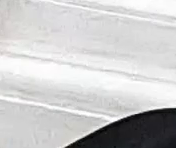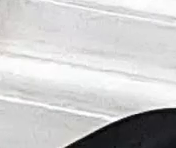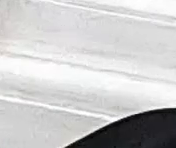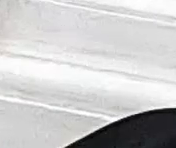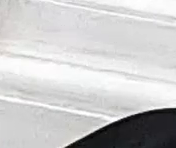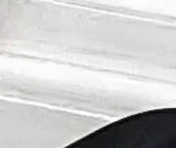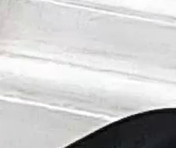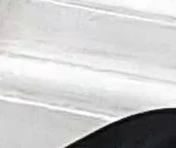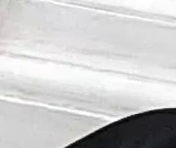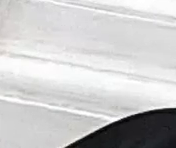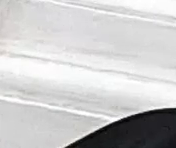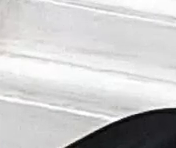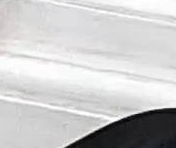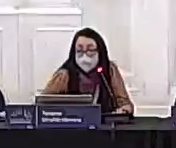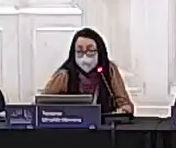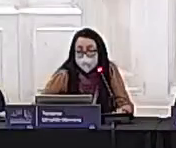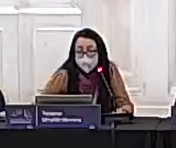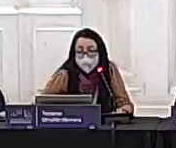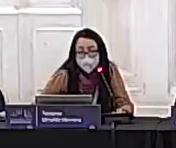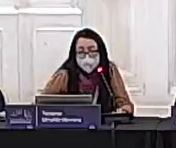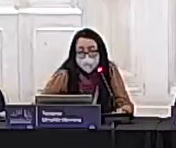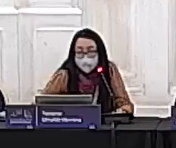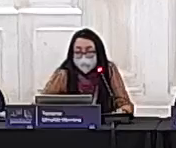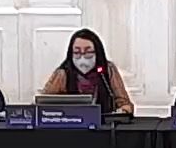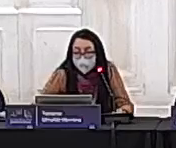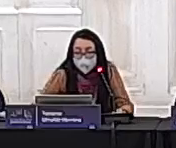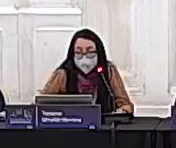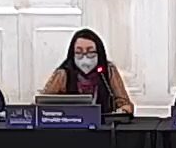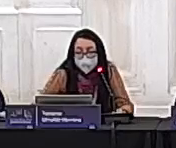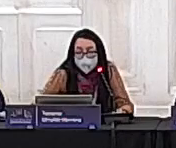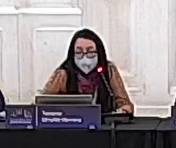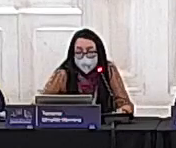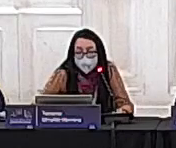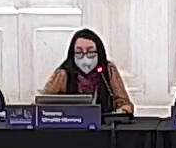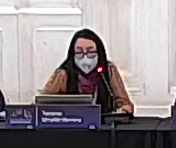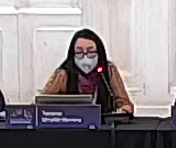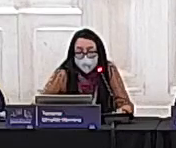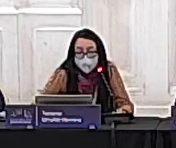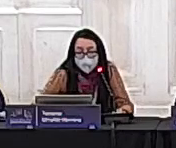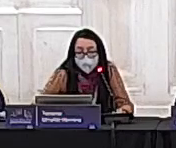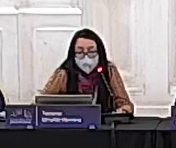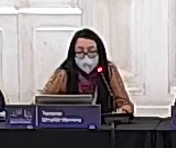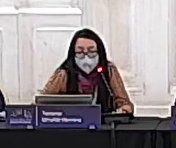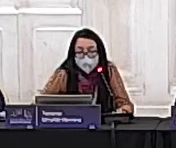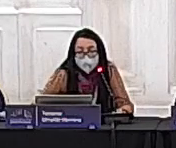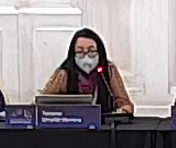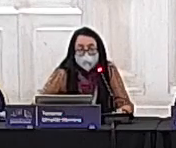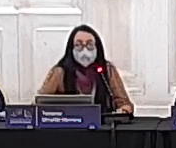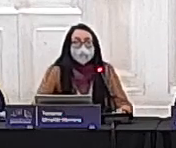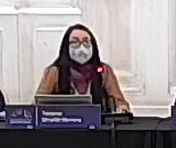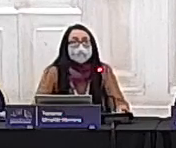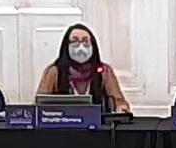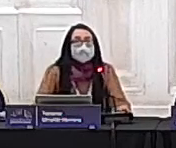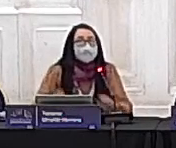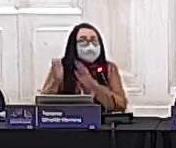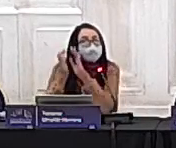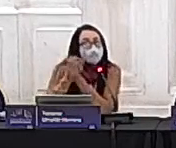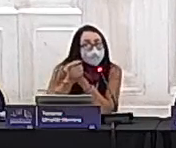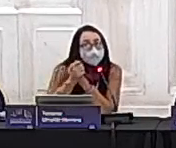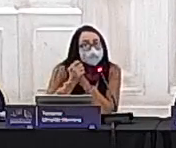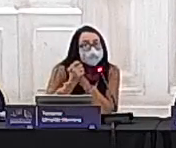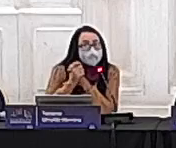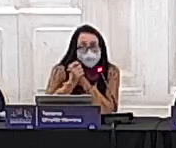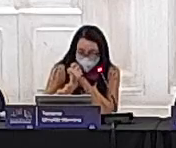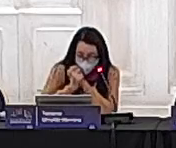Muchas gracias. ¿Hay alguna otra pregunta? Estoy viendo el Zoom. Nadie parece. Ya,